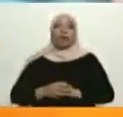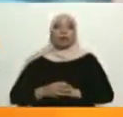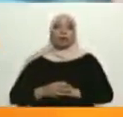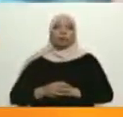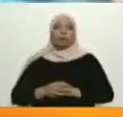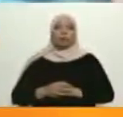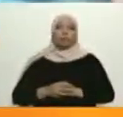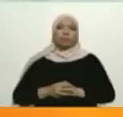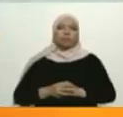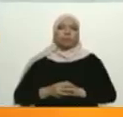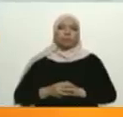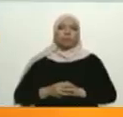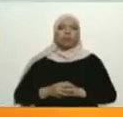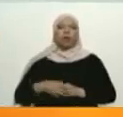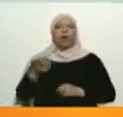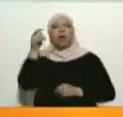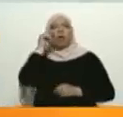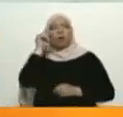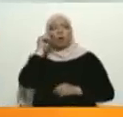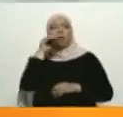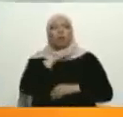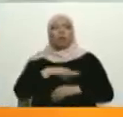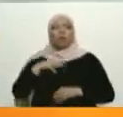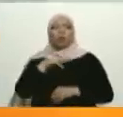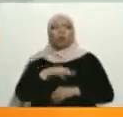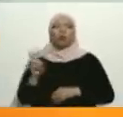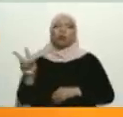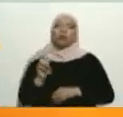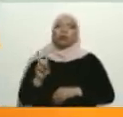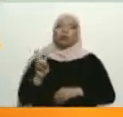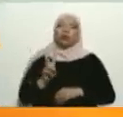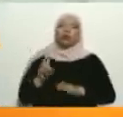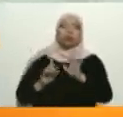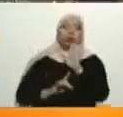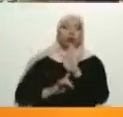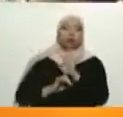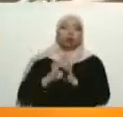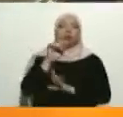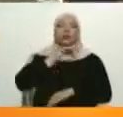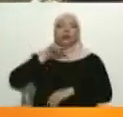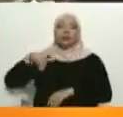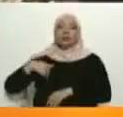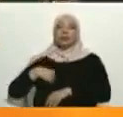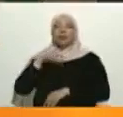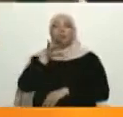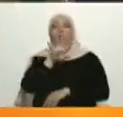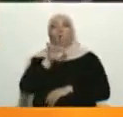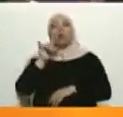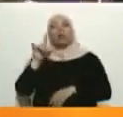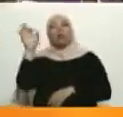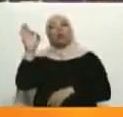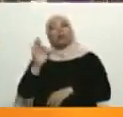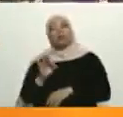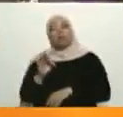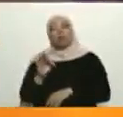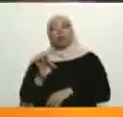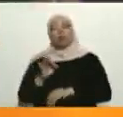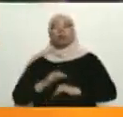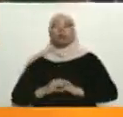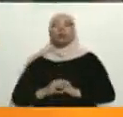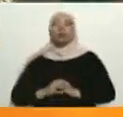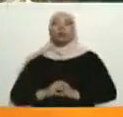el Ministerio de turismo fíjese señora vicepresidenta nosotros incrementamos en cuarenta y un por ciento